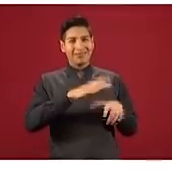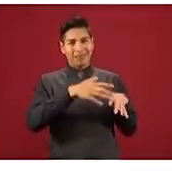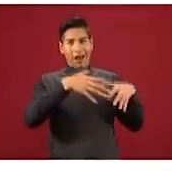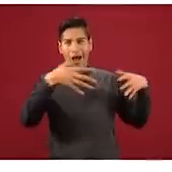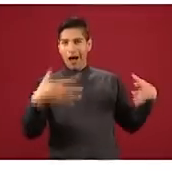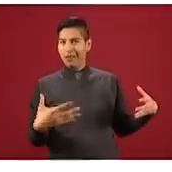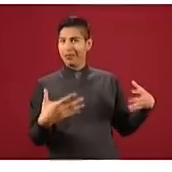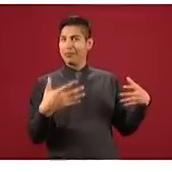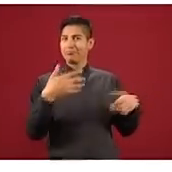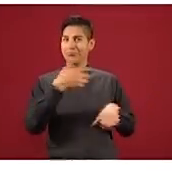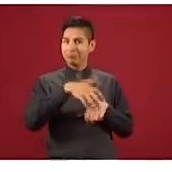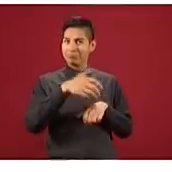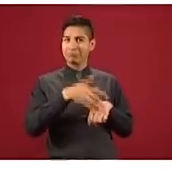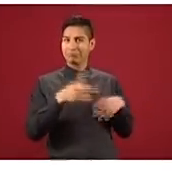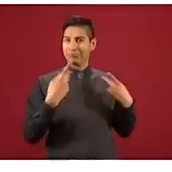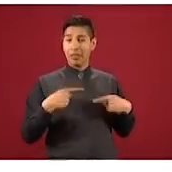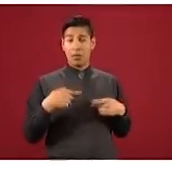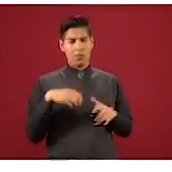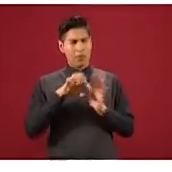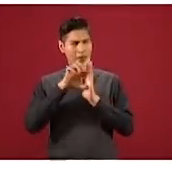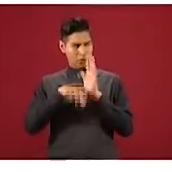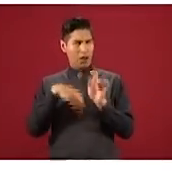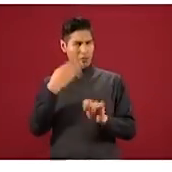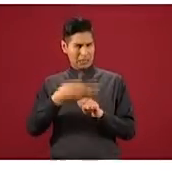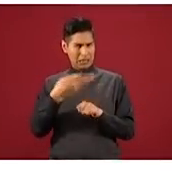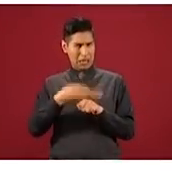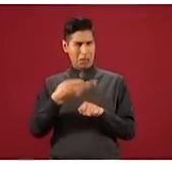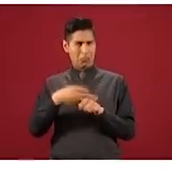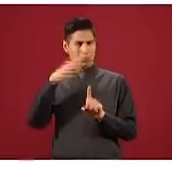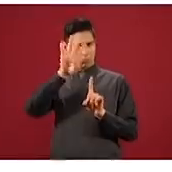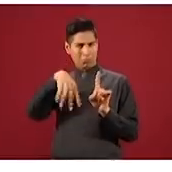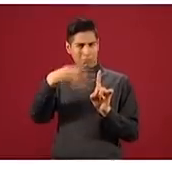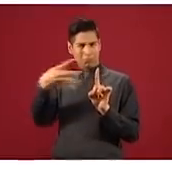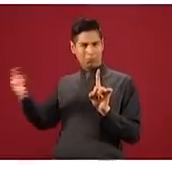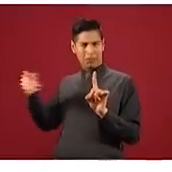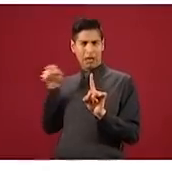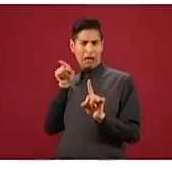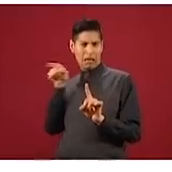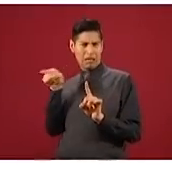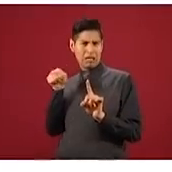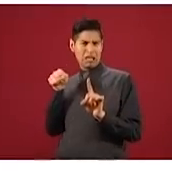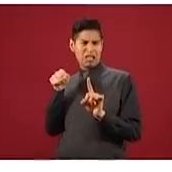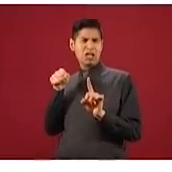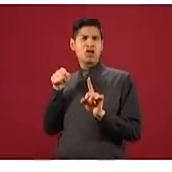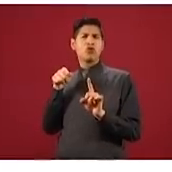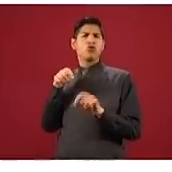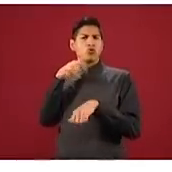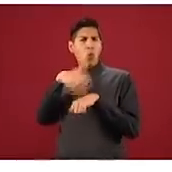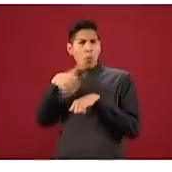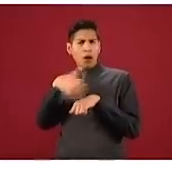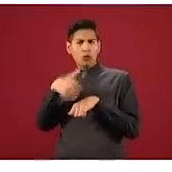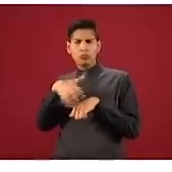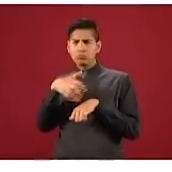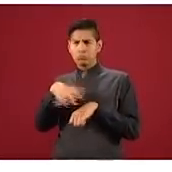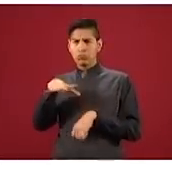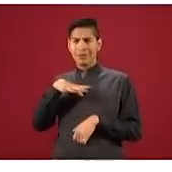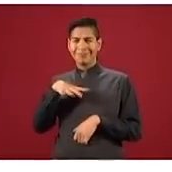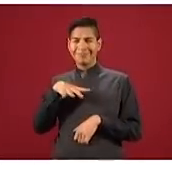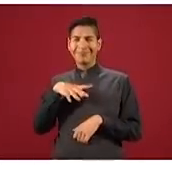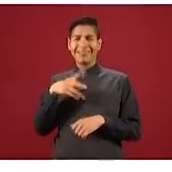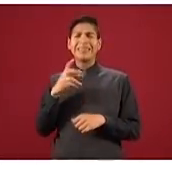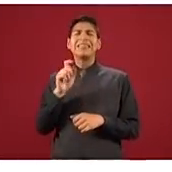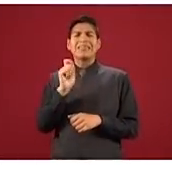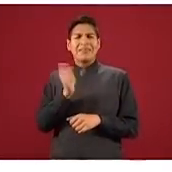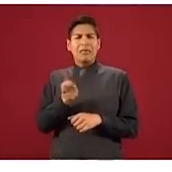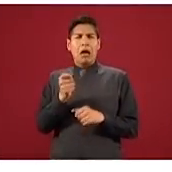lo que vemos es el número de unidades de salud que existen y está dividida para población asegurada en la